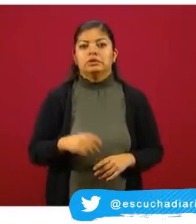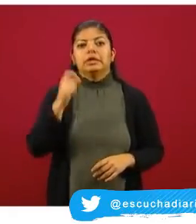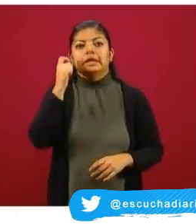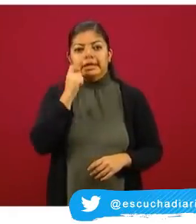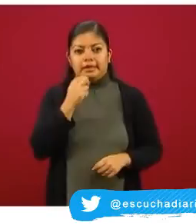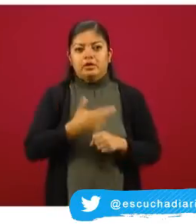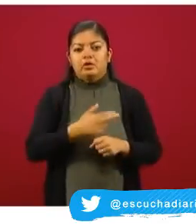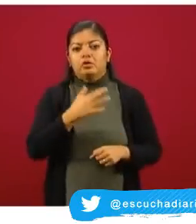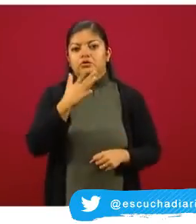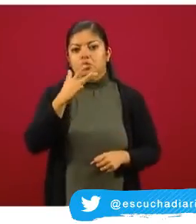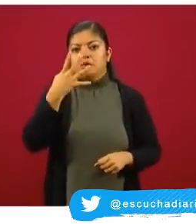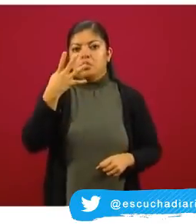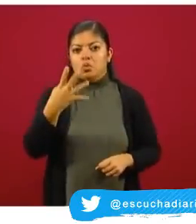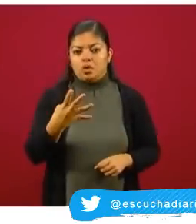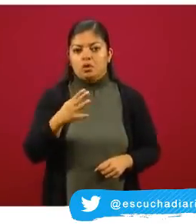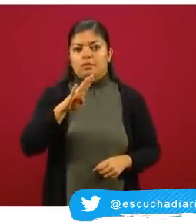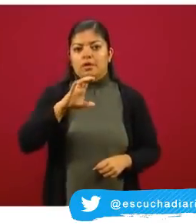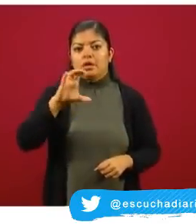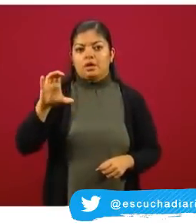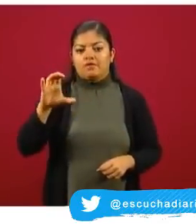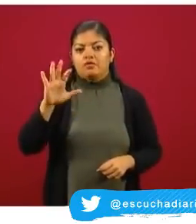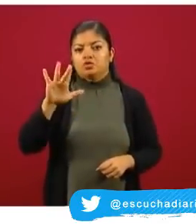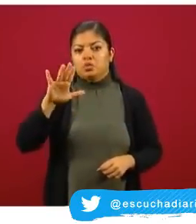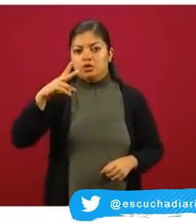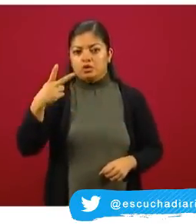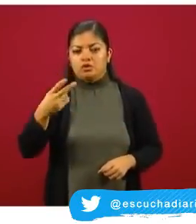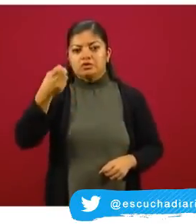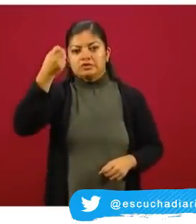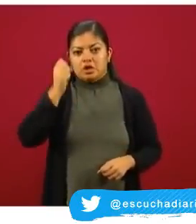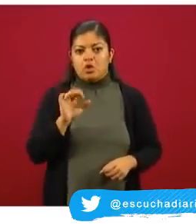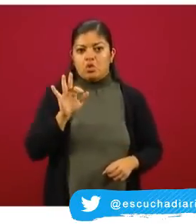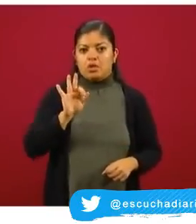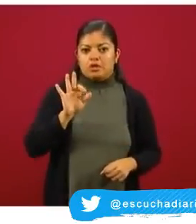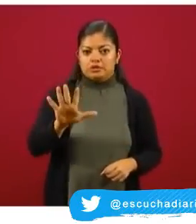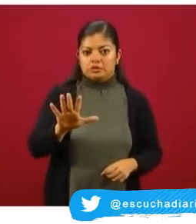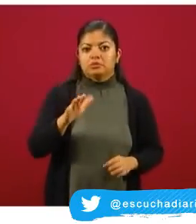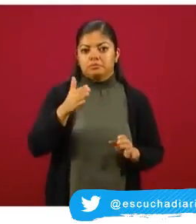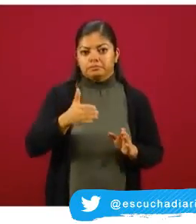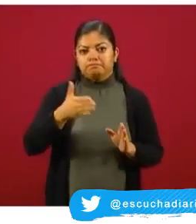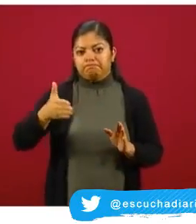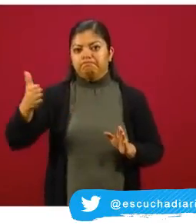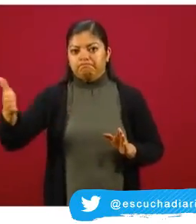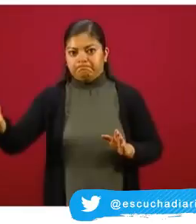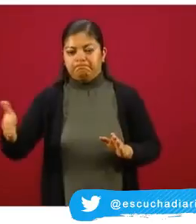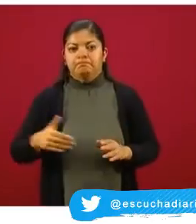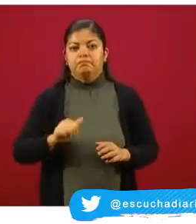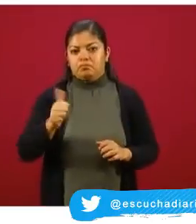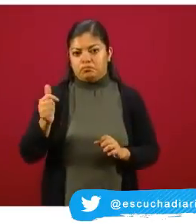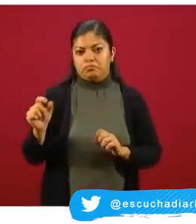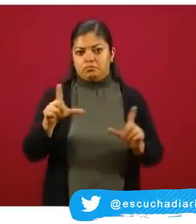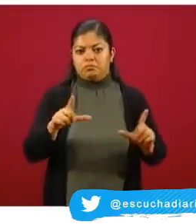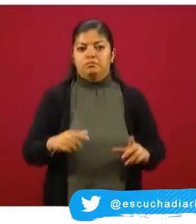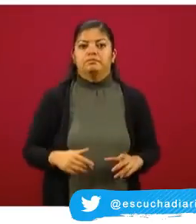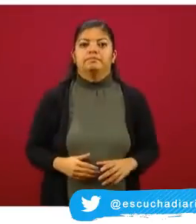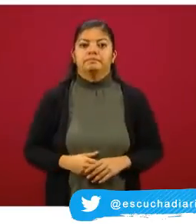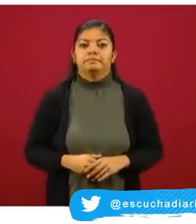Guerrero, 54%, Baja California, 52%, Sinaloa, 45%, y así respectivamente. La siguiente.